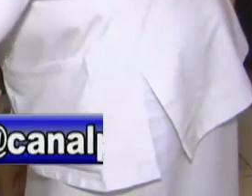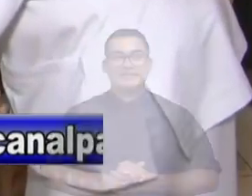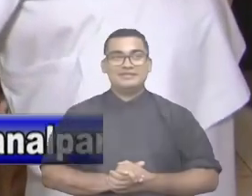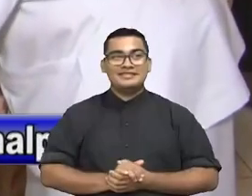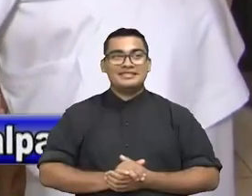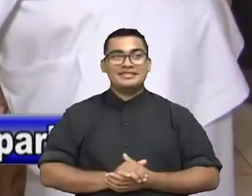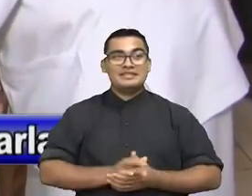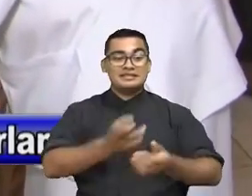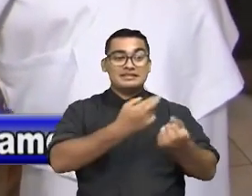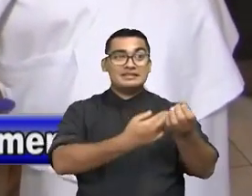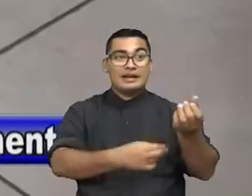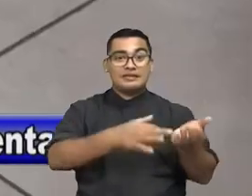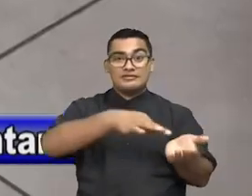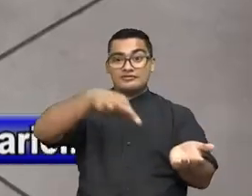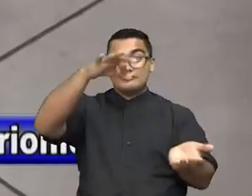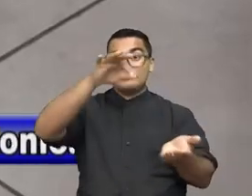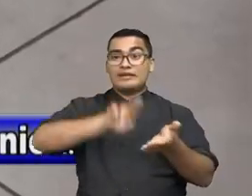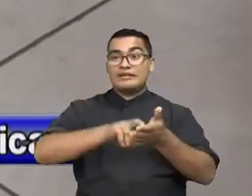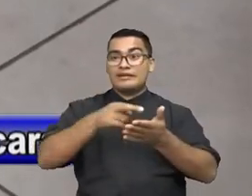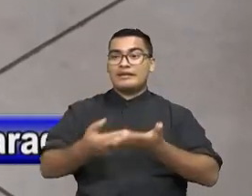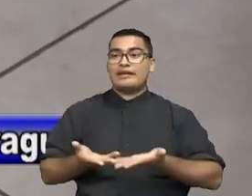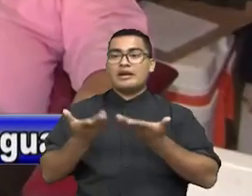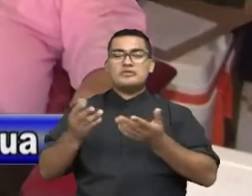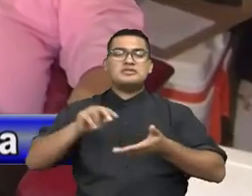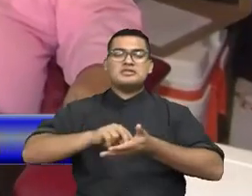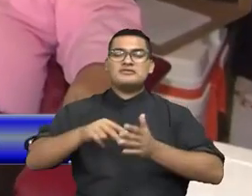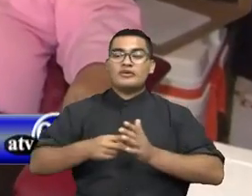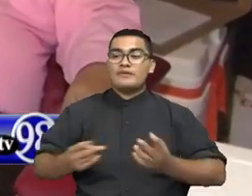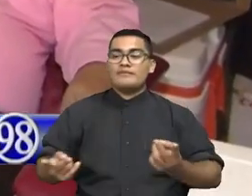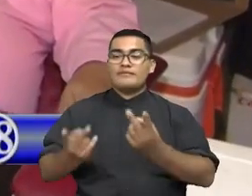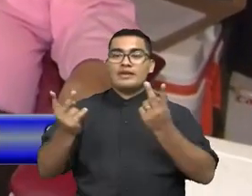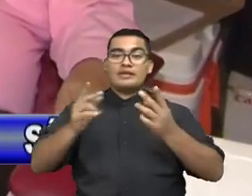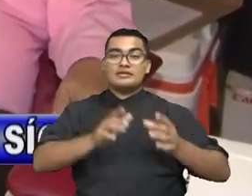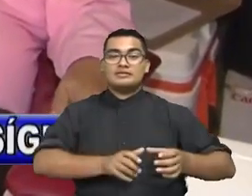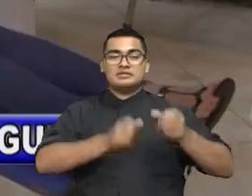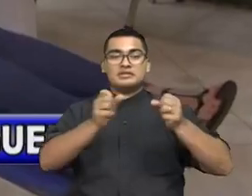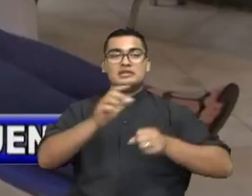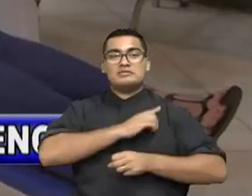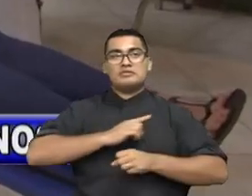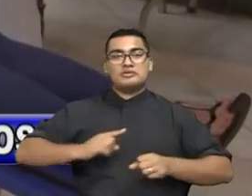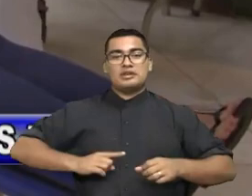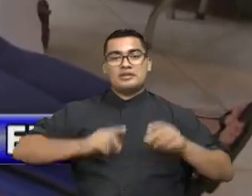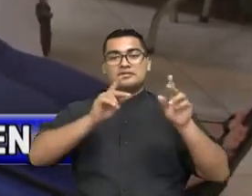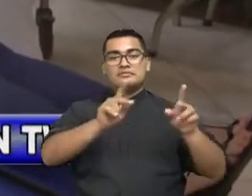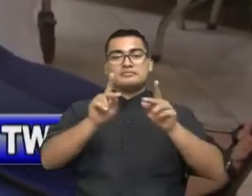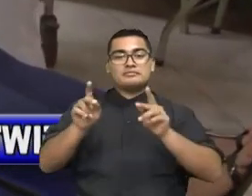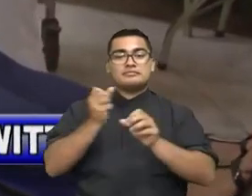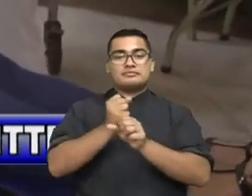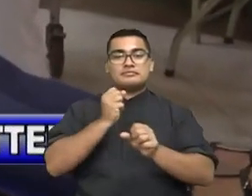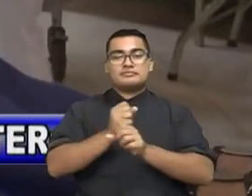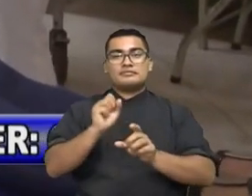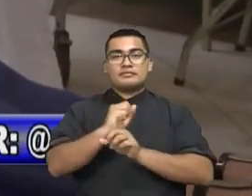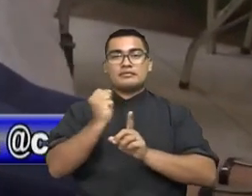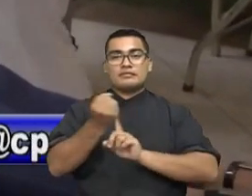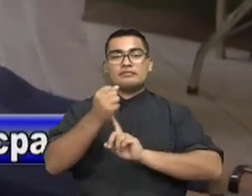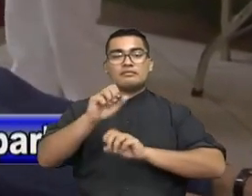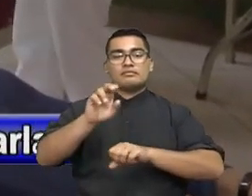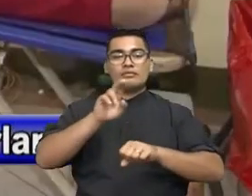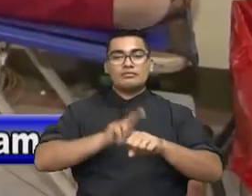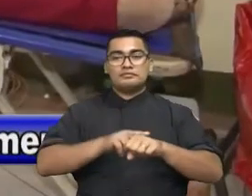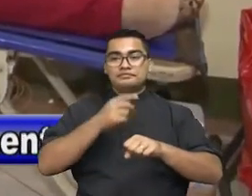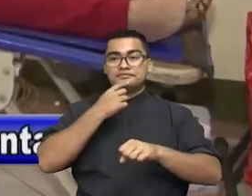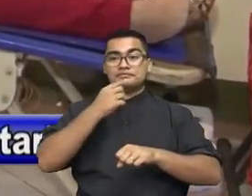Donar sangre es salvar vidas. Conscientes de esto, diputados y trabajadores de la Asamblea Nacional participaron